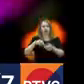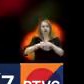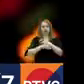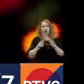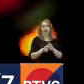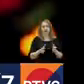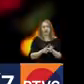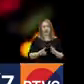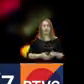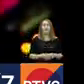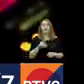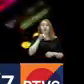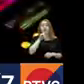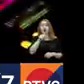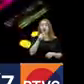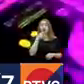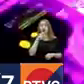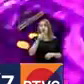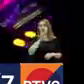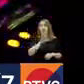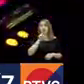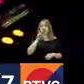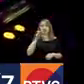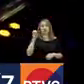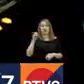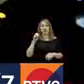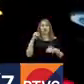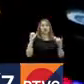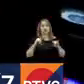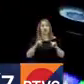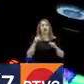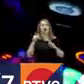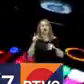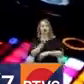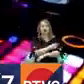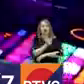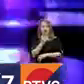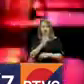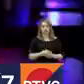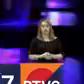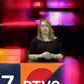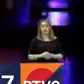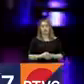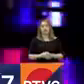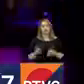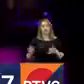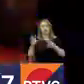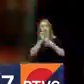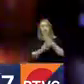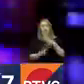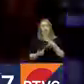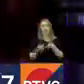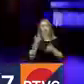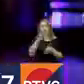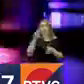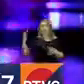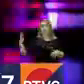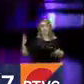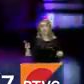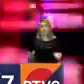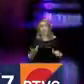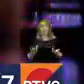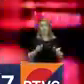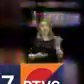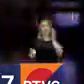reportó que el 70 por ciento de sus habitantes ya tienen al menos una dosis y en este recorrido por el país barranquilla sirvió de piloto para